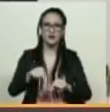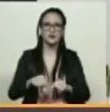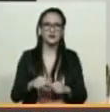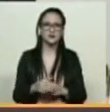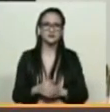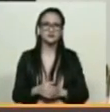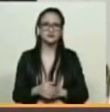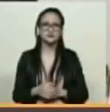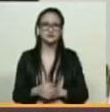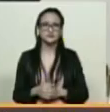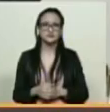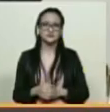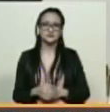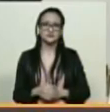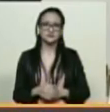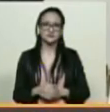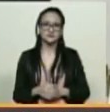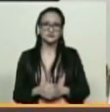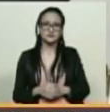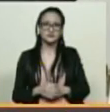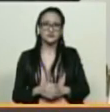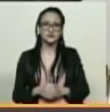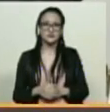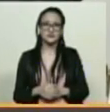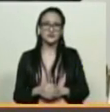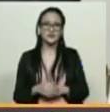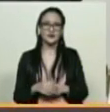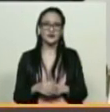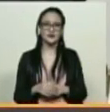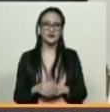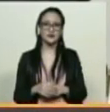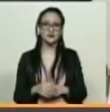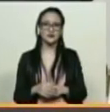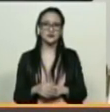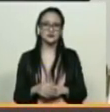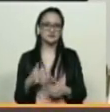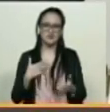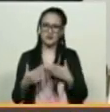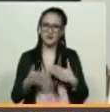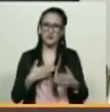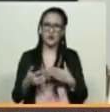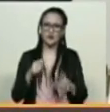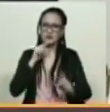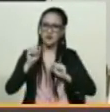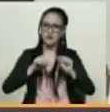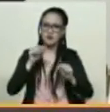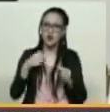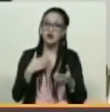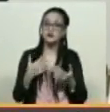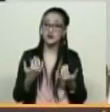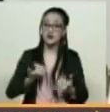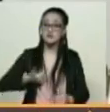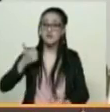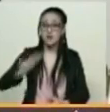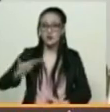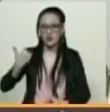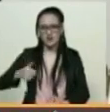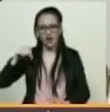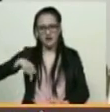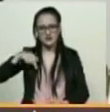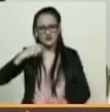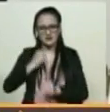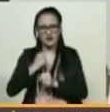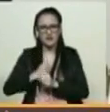de pastelería y comedores de cachito en el dólar. Pero eso no es lo que importa. Lo que importa es lo que estamos aquí trabajando